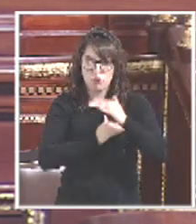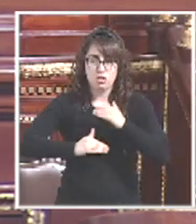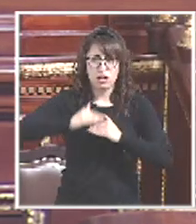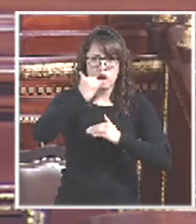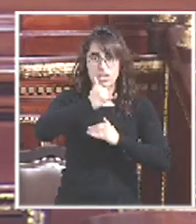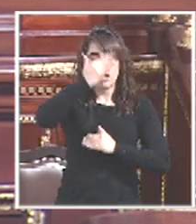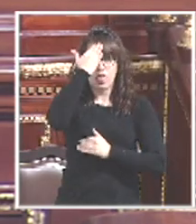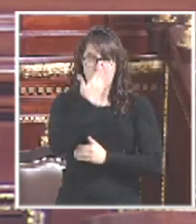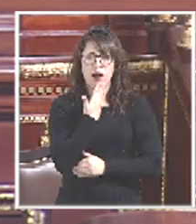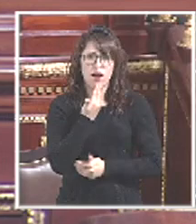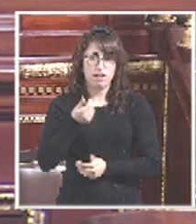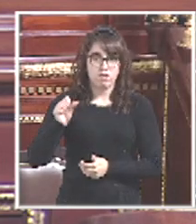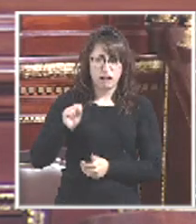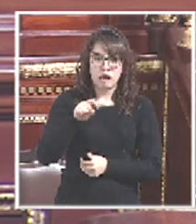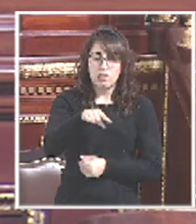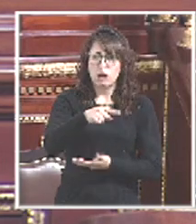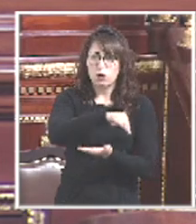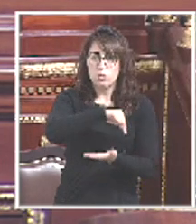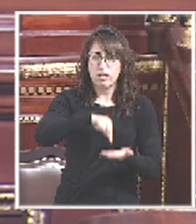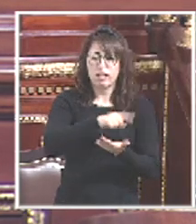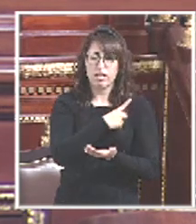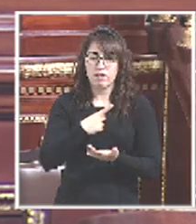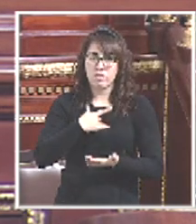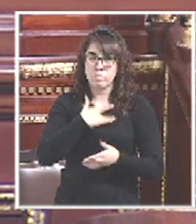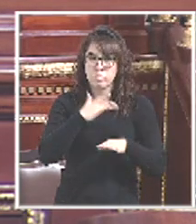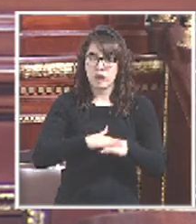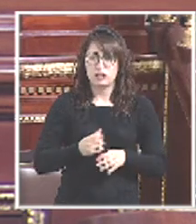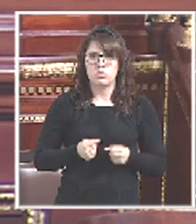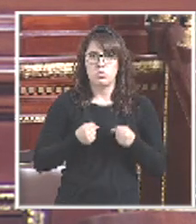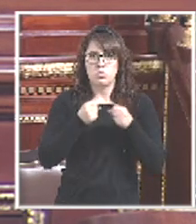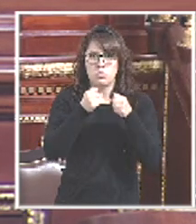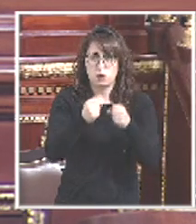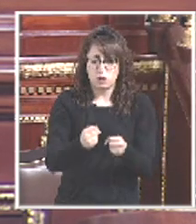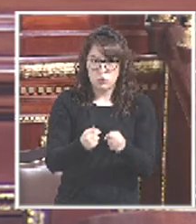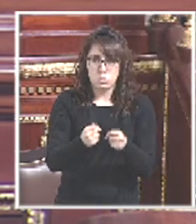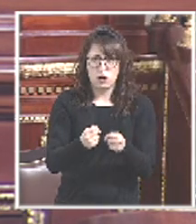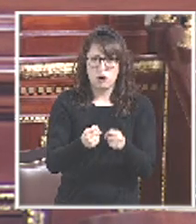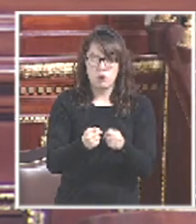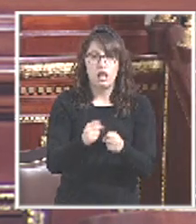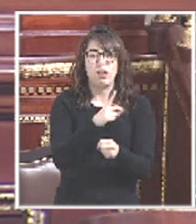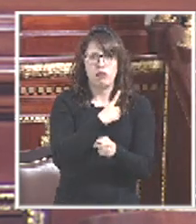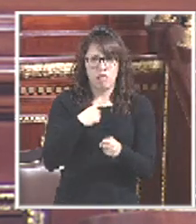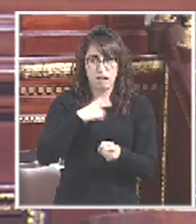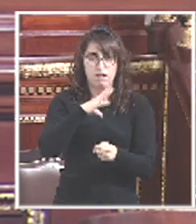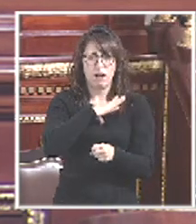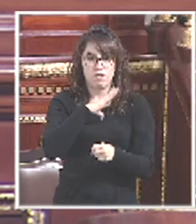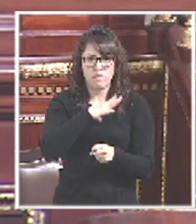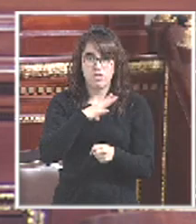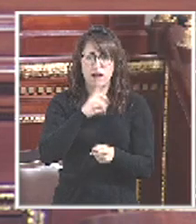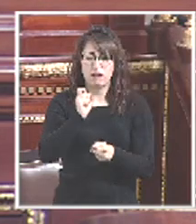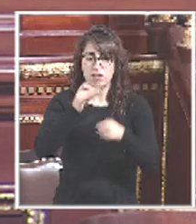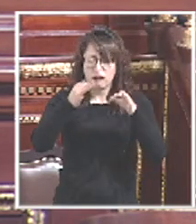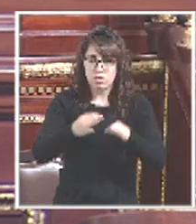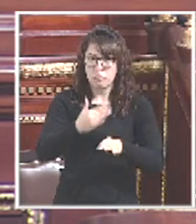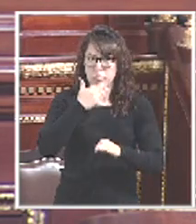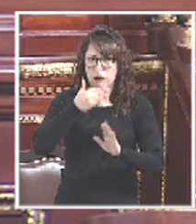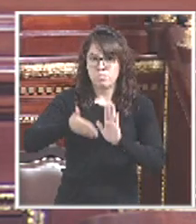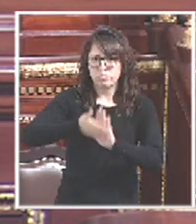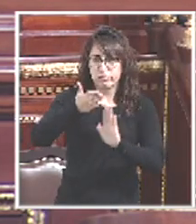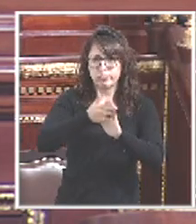Es un lugar donde deben estar seguras, seguros, por lo que tienen que contar con una adecuada infraestructura,